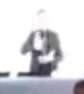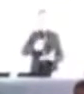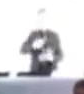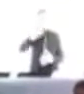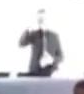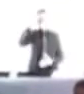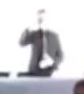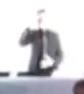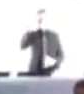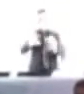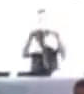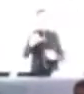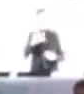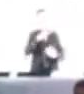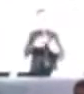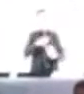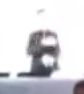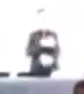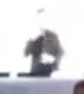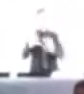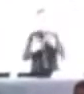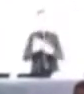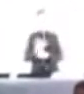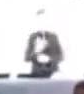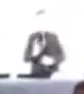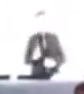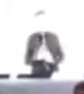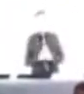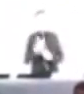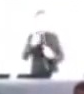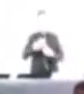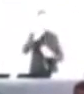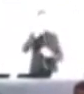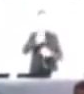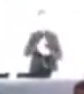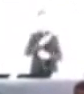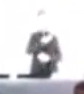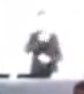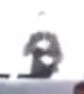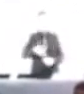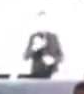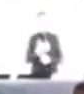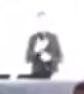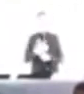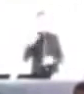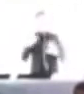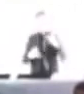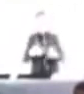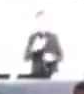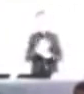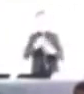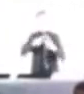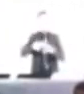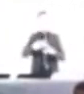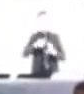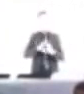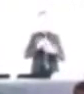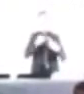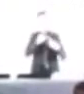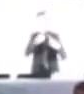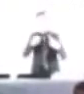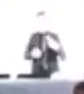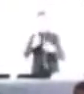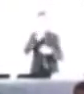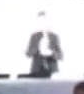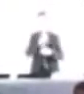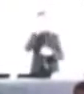Judicial del Estado. Por favor, que el secretario general del Supremo Tribunal de Justicia dé cuenta todo el orden del día por lo que ha